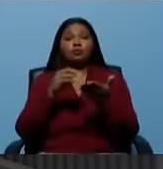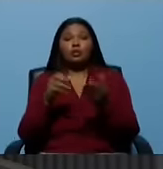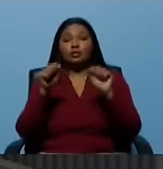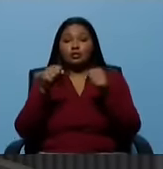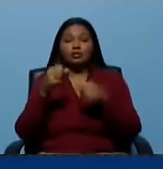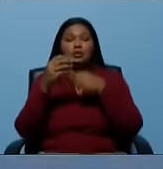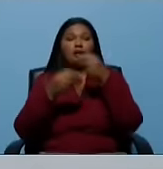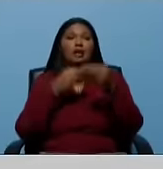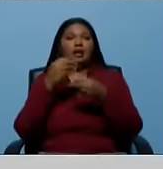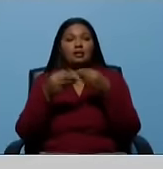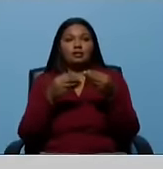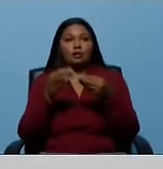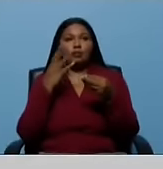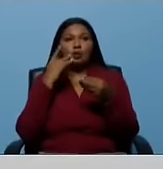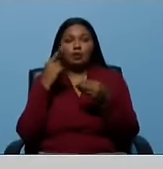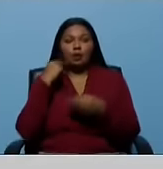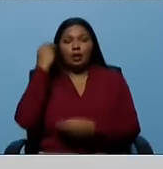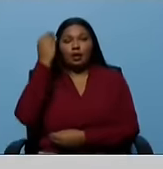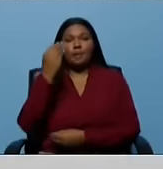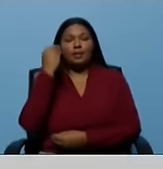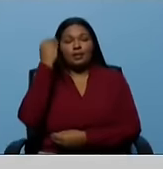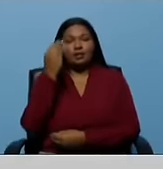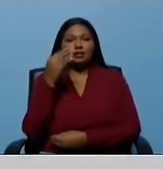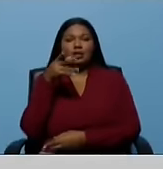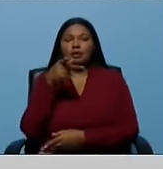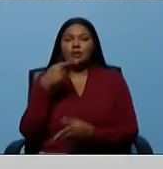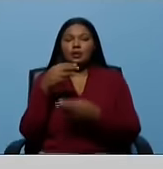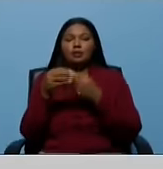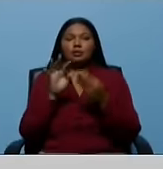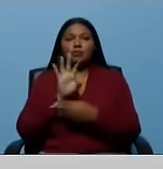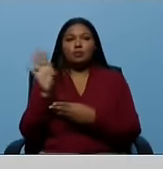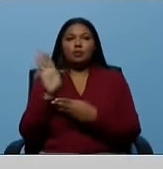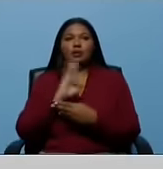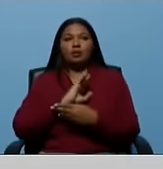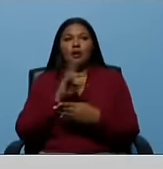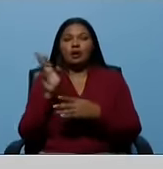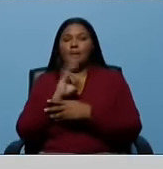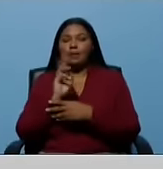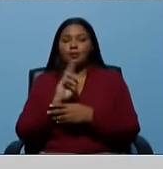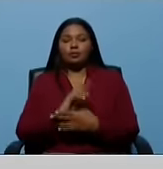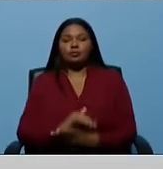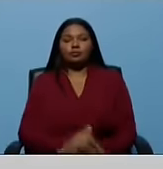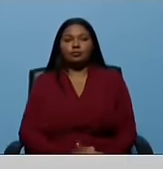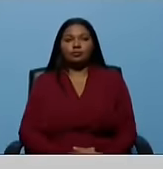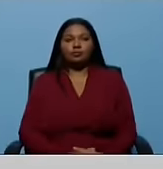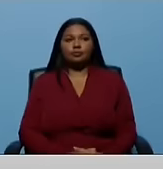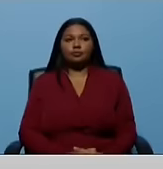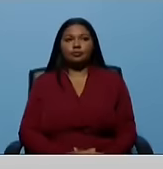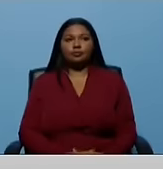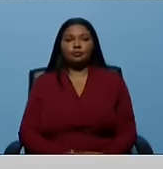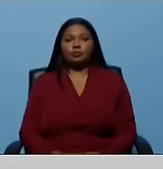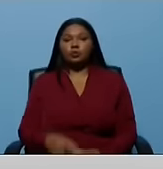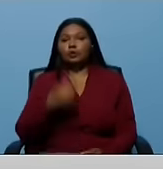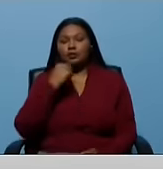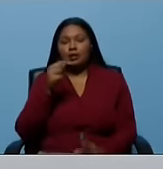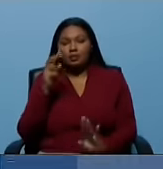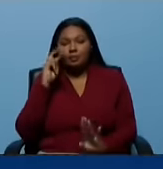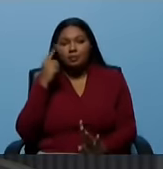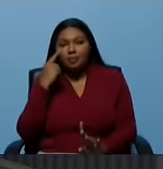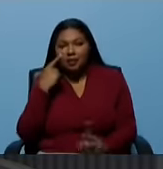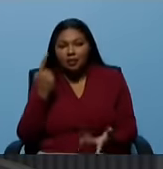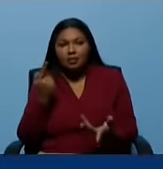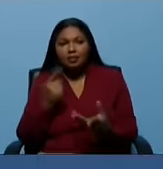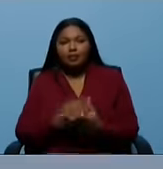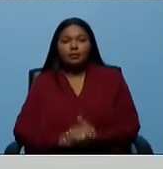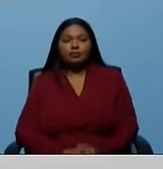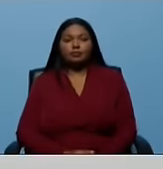su en lo que ellos consideran su su pateados inmediato no que que es Centroamérica yo fíjate tú que